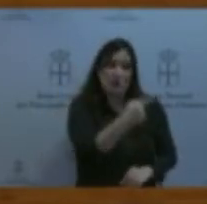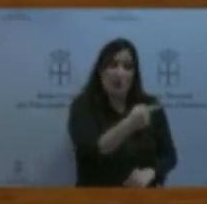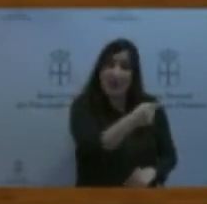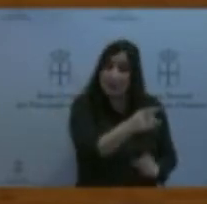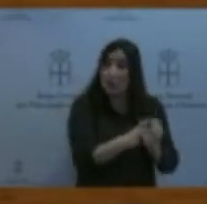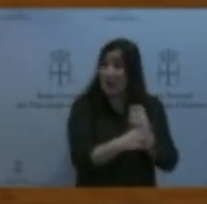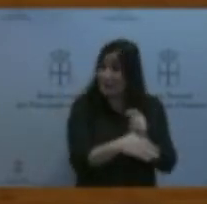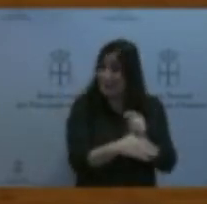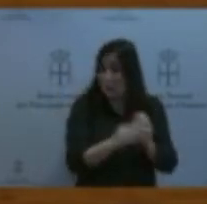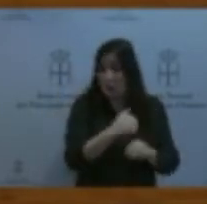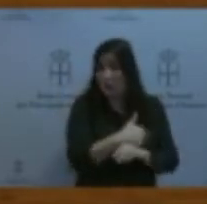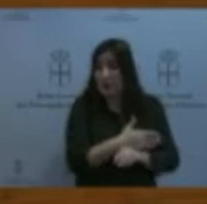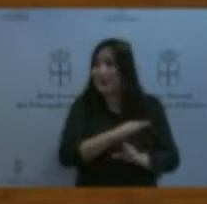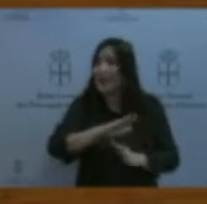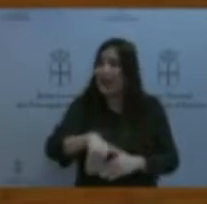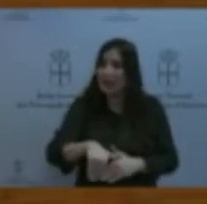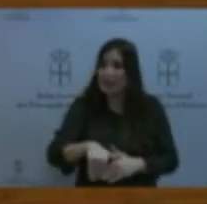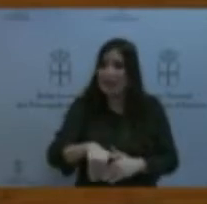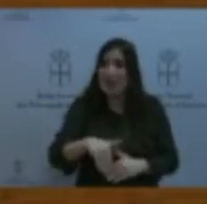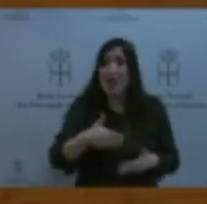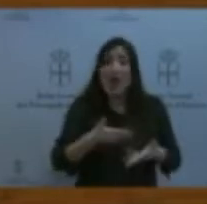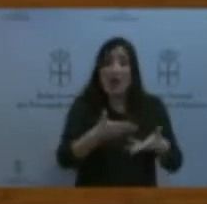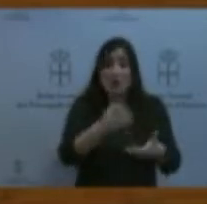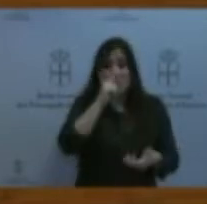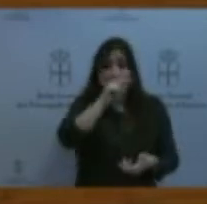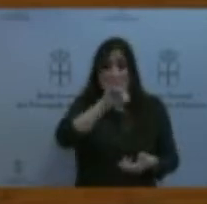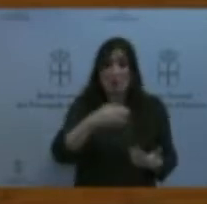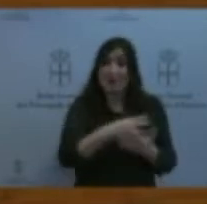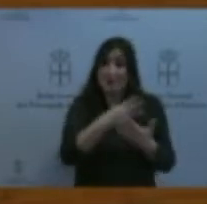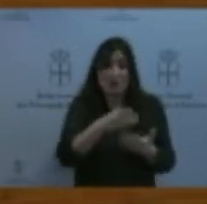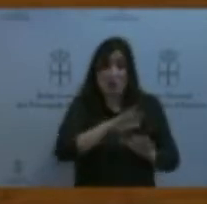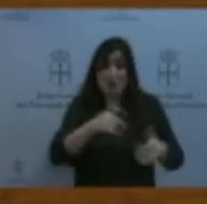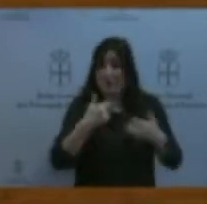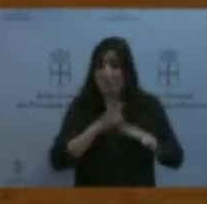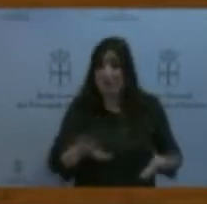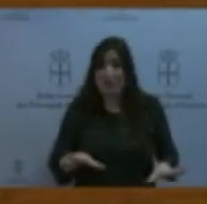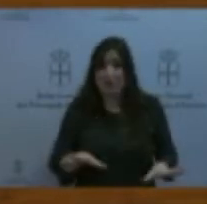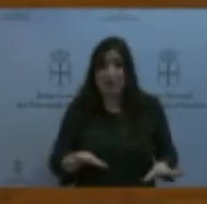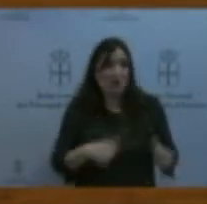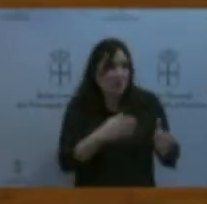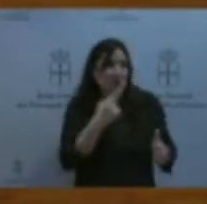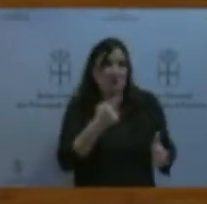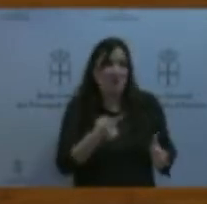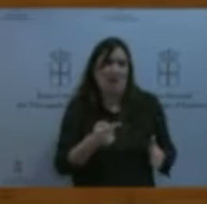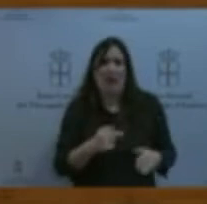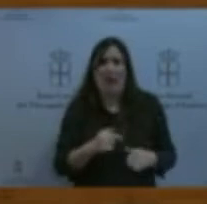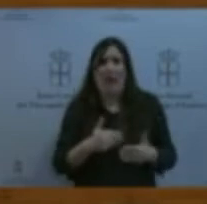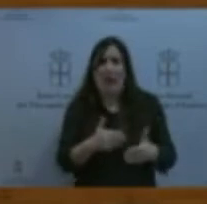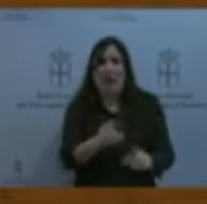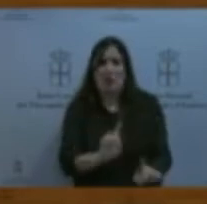de 2018. Usted consideraba que aquello no era un retraso posible, se escudaba en la tramitación administrativa, que era el